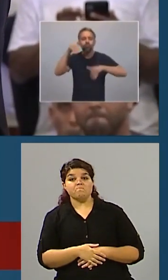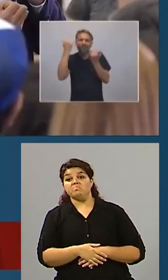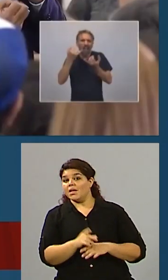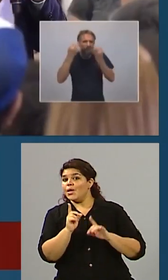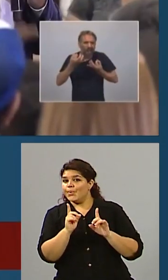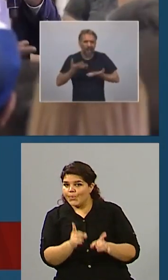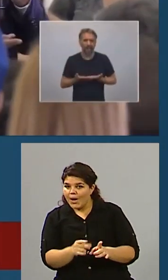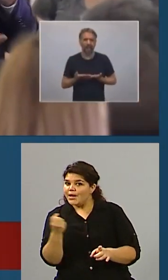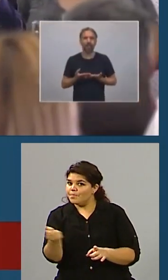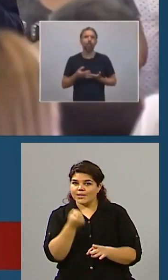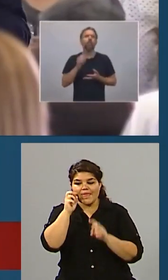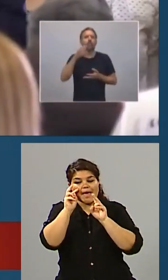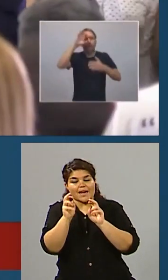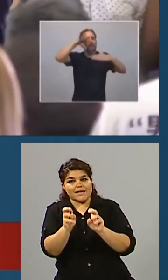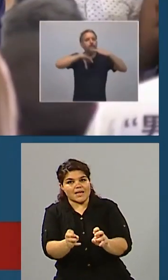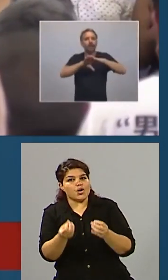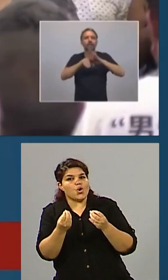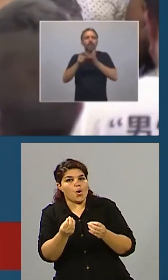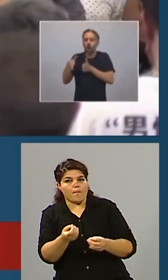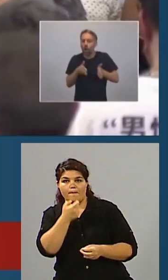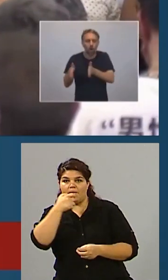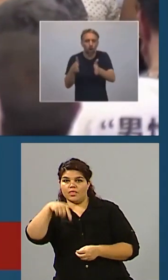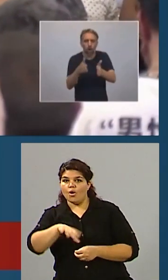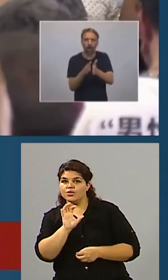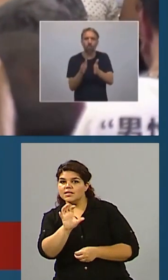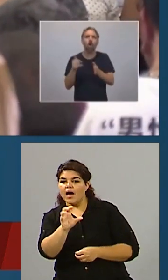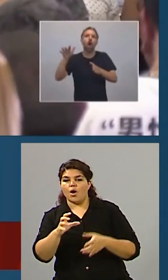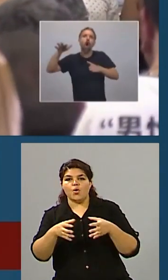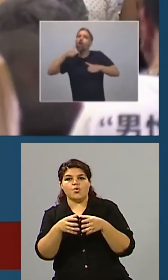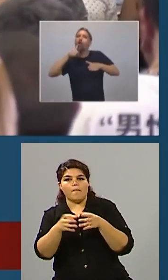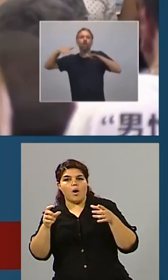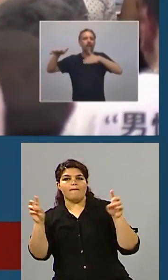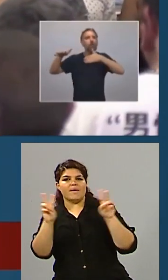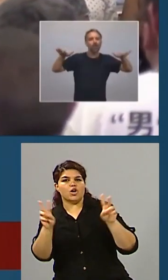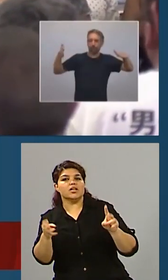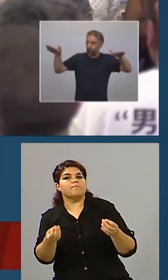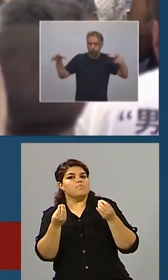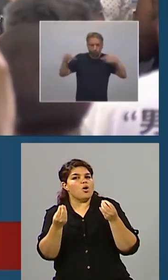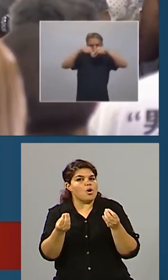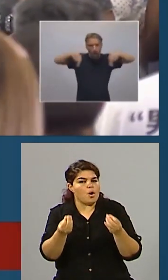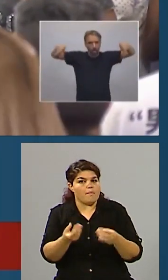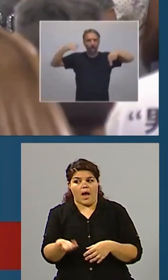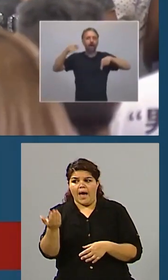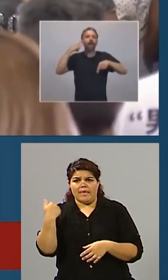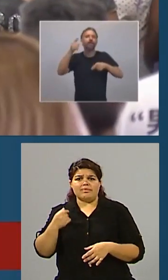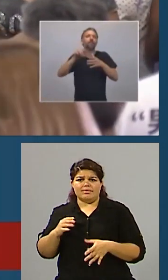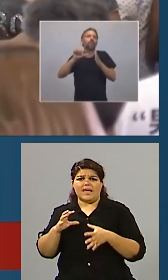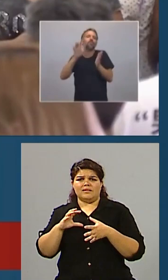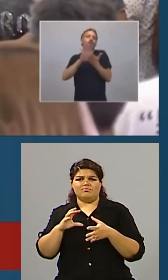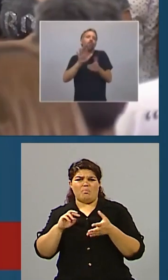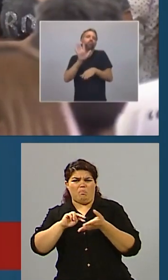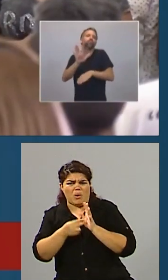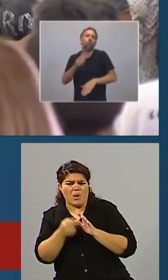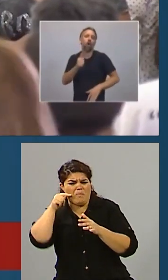cuál va a ser la posición del peronismo aquí en la provincia de Mendoza, ¿no? Un peronismo que viene dañado desde hace muchísimo tiempo, que no